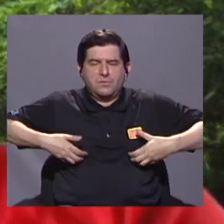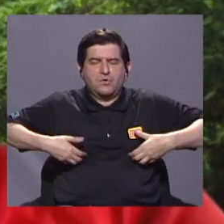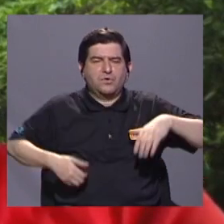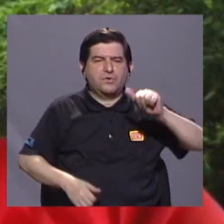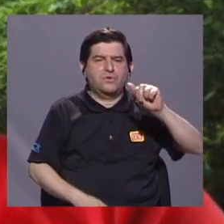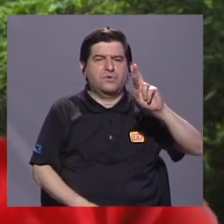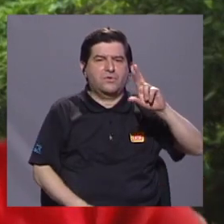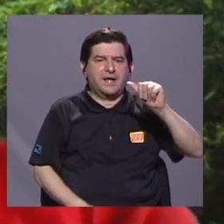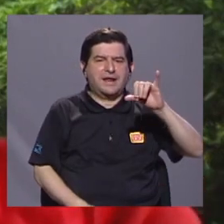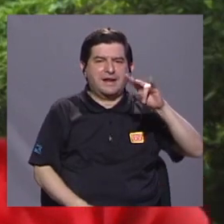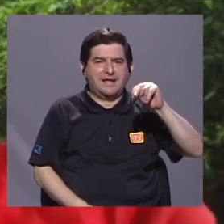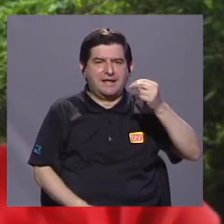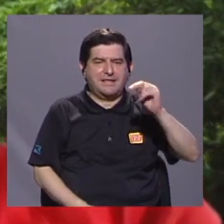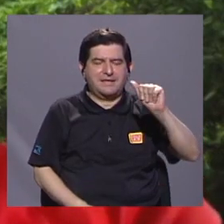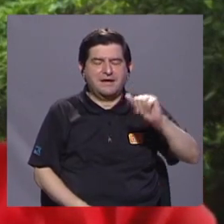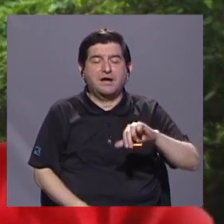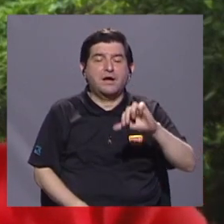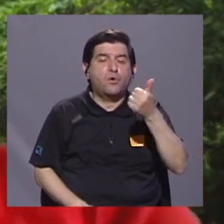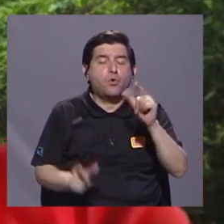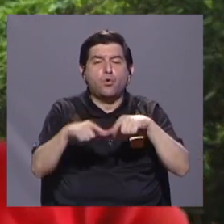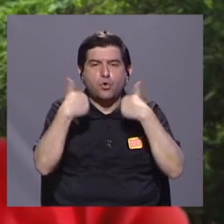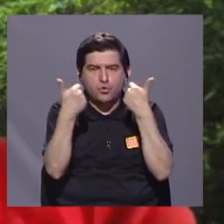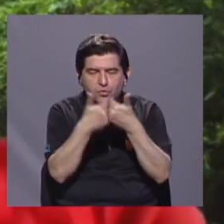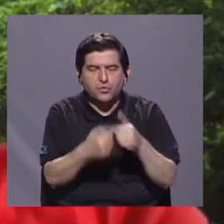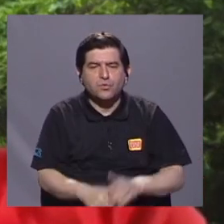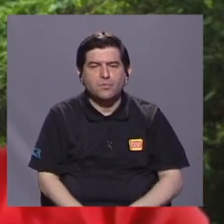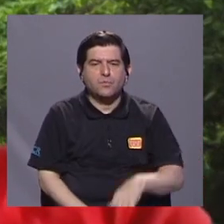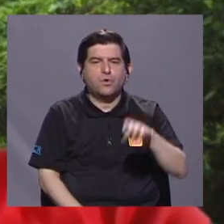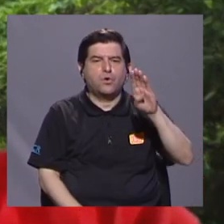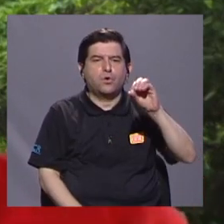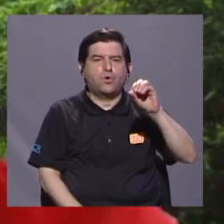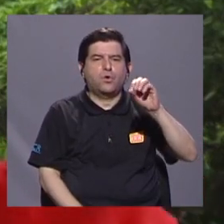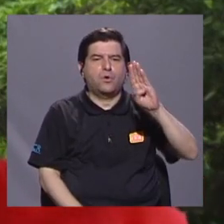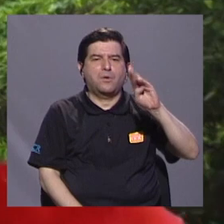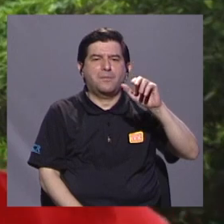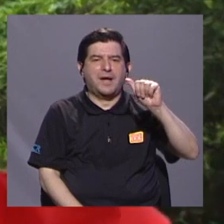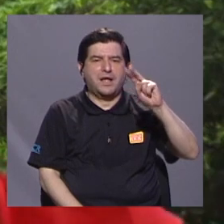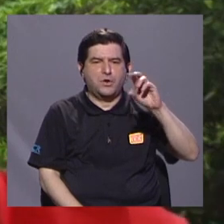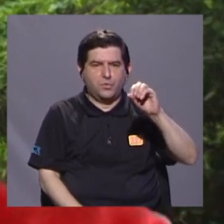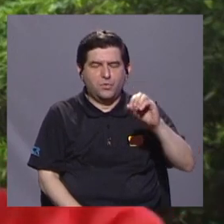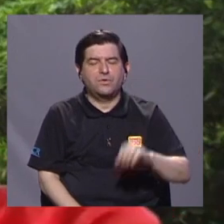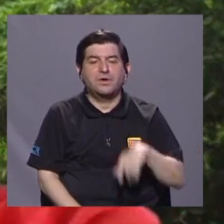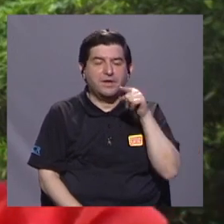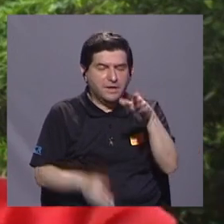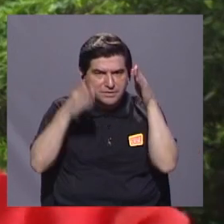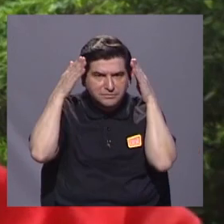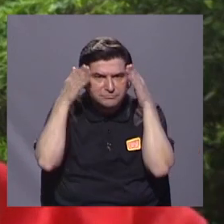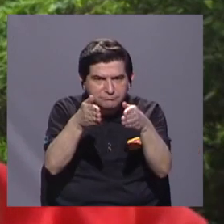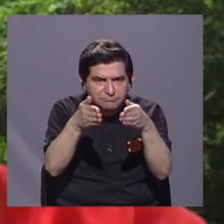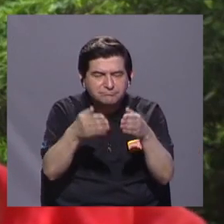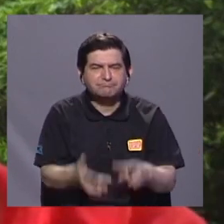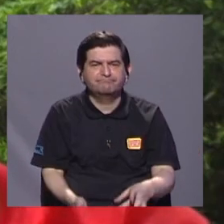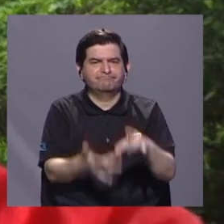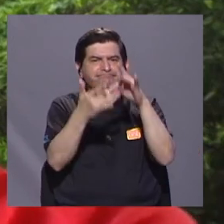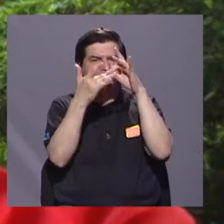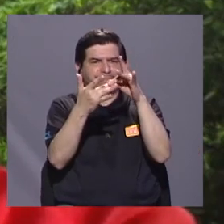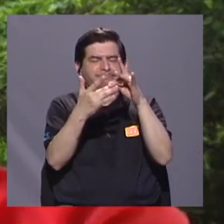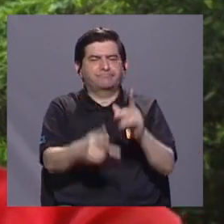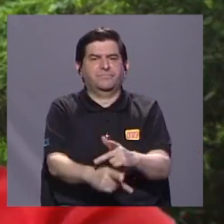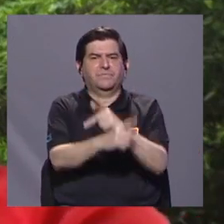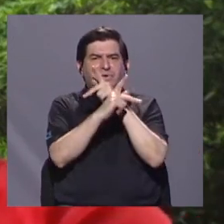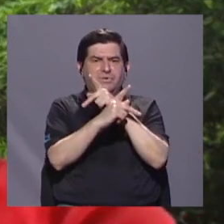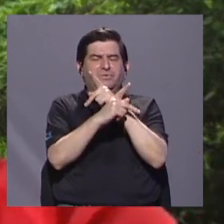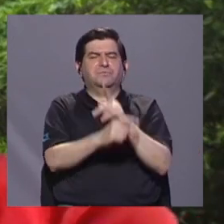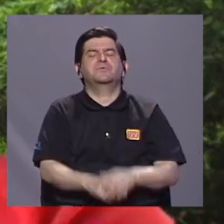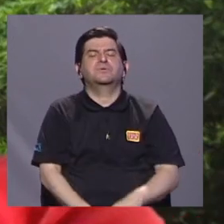Y tenemos otro grupo organizado en Cómano, que se va a enfocar principalmente en lo que es la protección